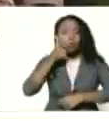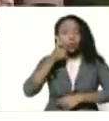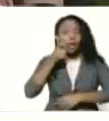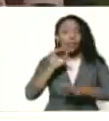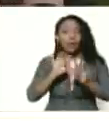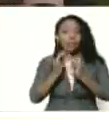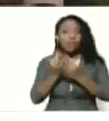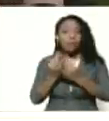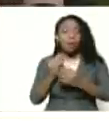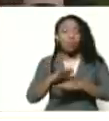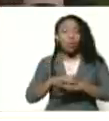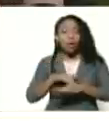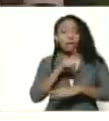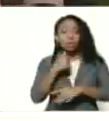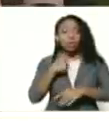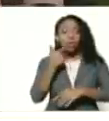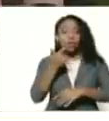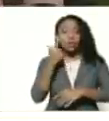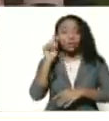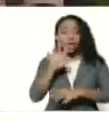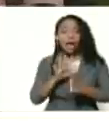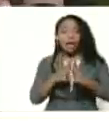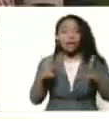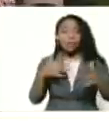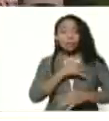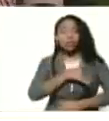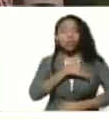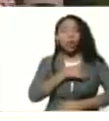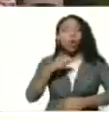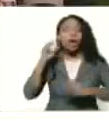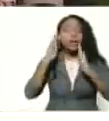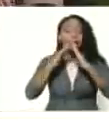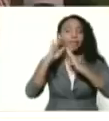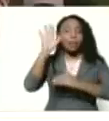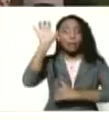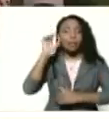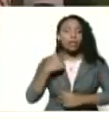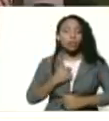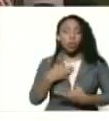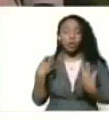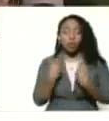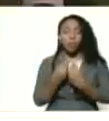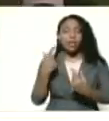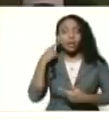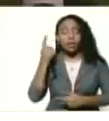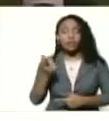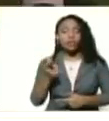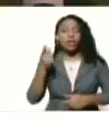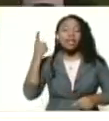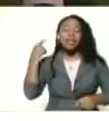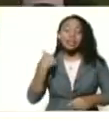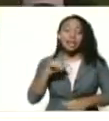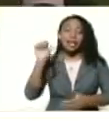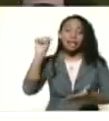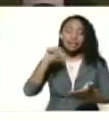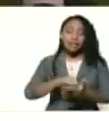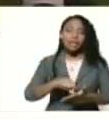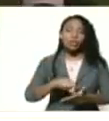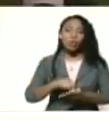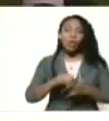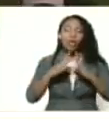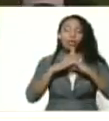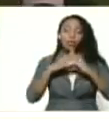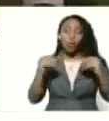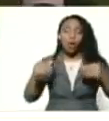de la familia. Por eso es que digo, la gran misión Hogares de la Patria, compañeros, compañeras, compatriotas, tiene que estar en el centro de